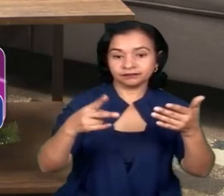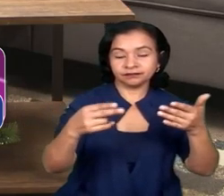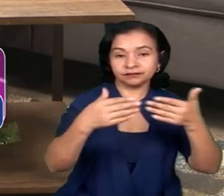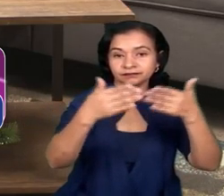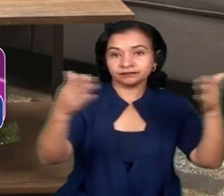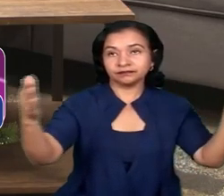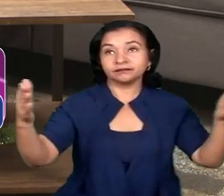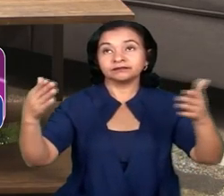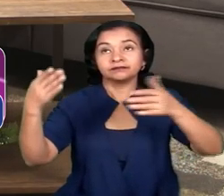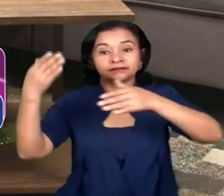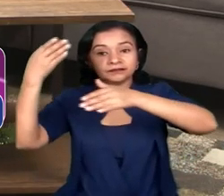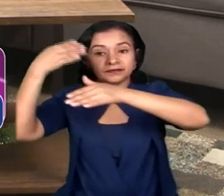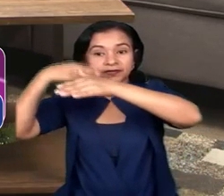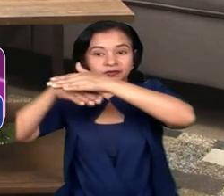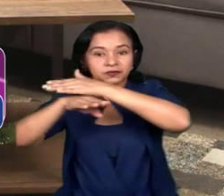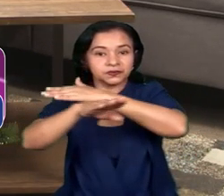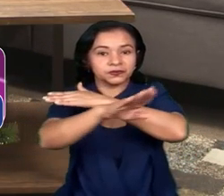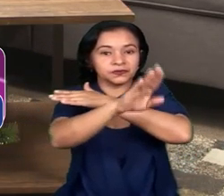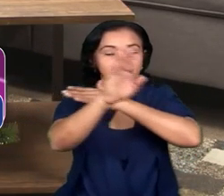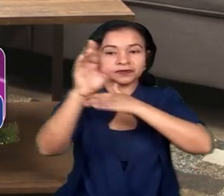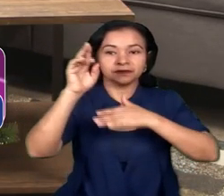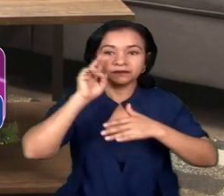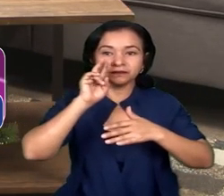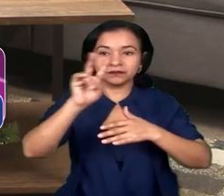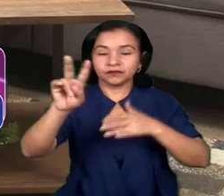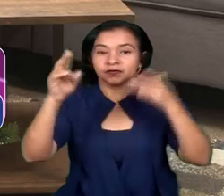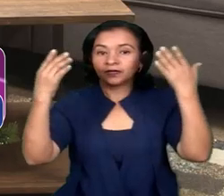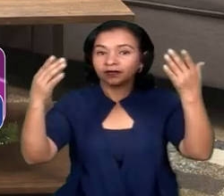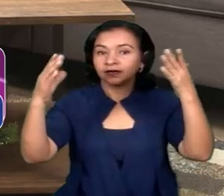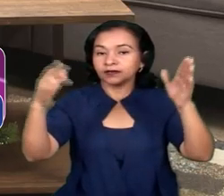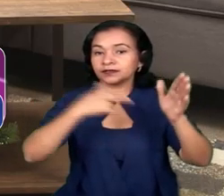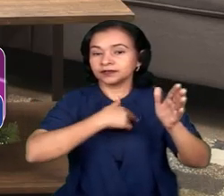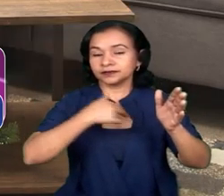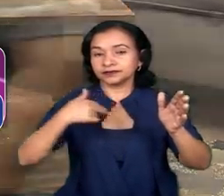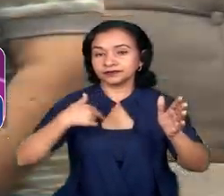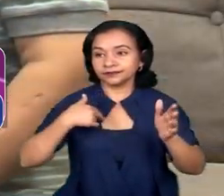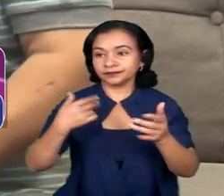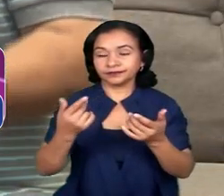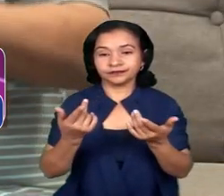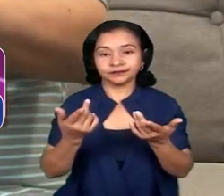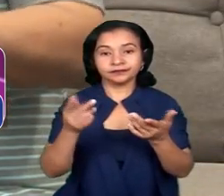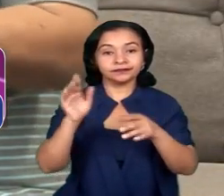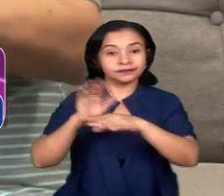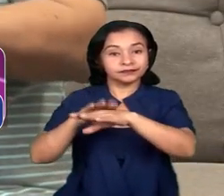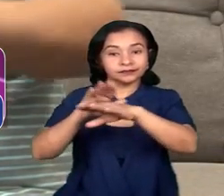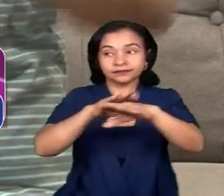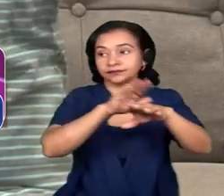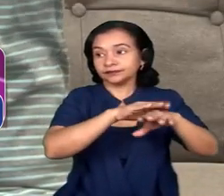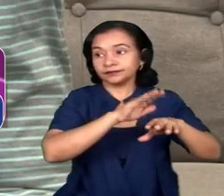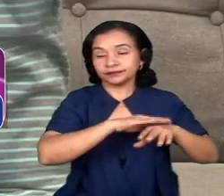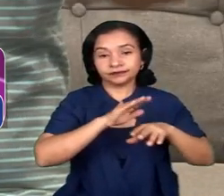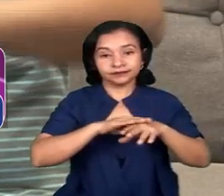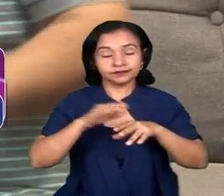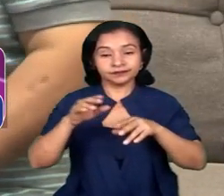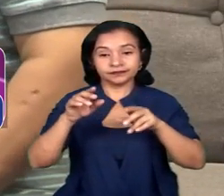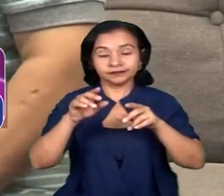es ese paso a desnivel. Tenemos que ver las buenas cosas que vamos a hacer. Ahorita los vamos a invitar a la población que vamos a